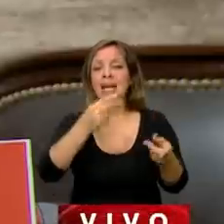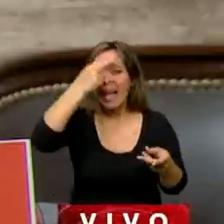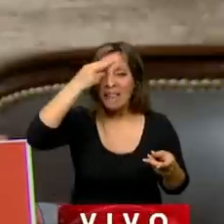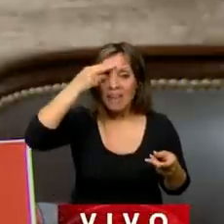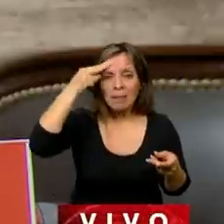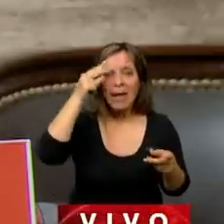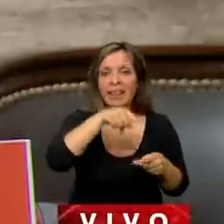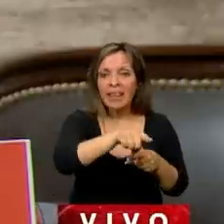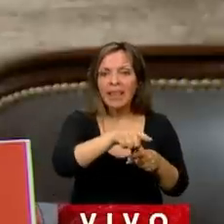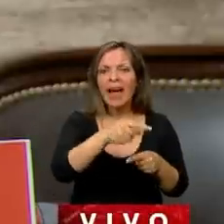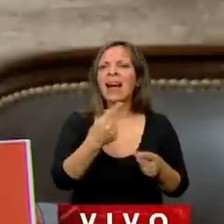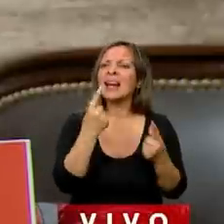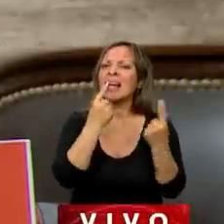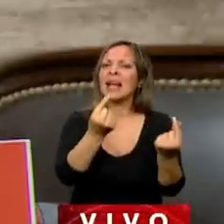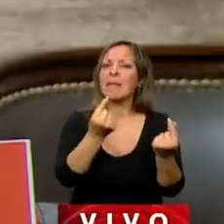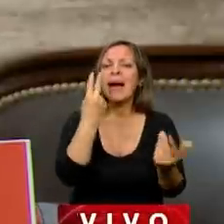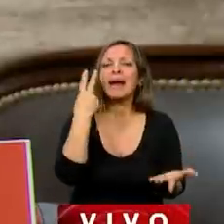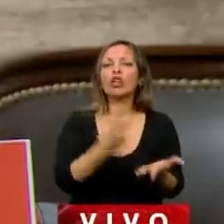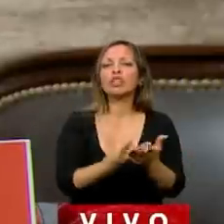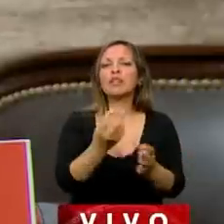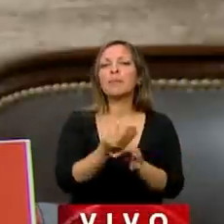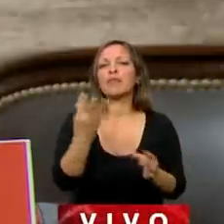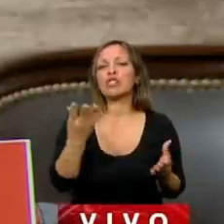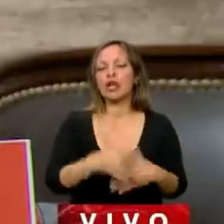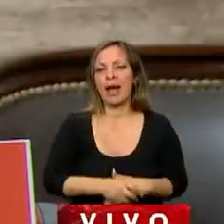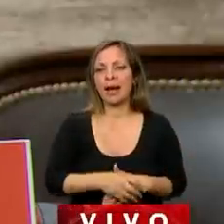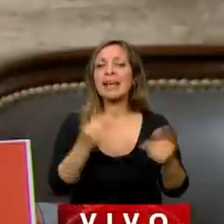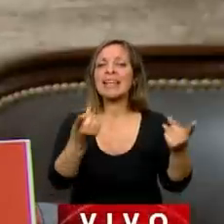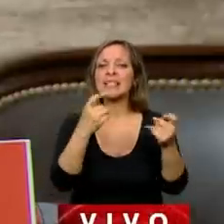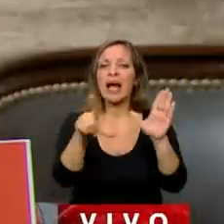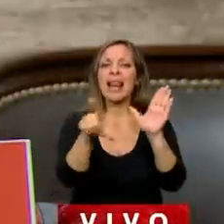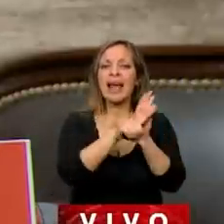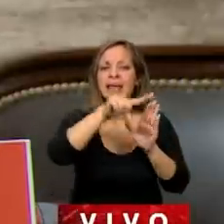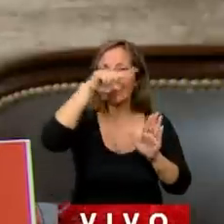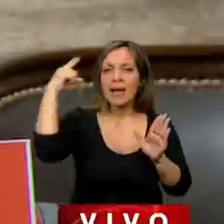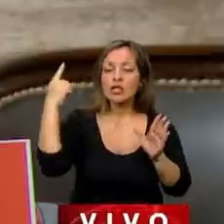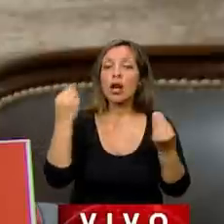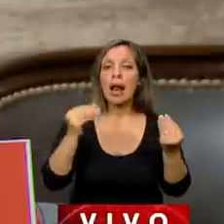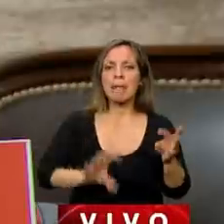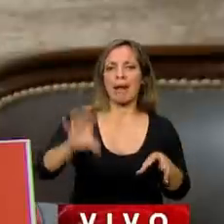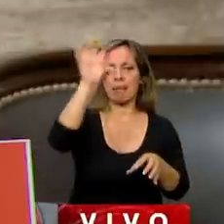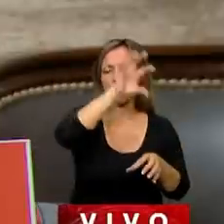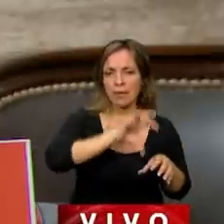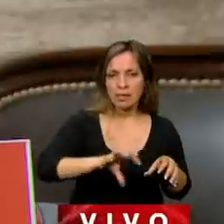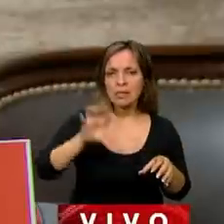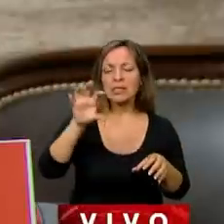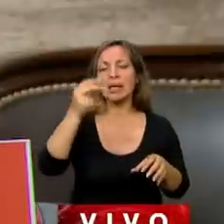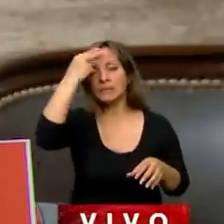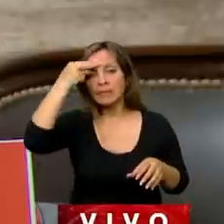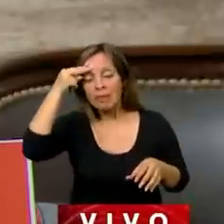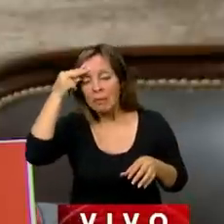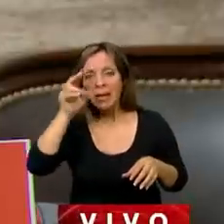el reconocimiento profesional, una ley nacional para que en todas las provincias la